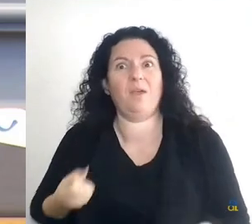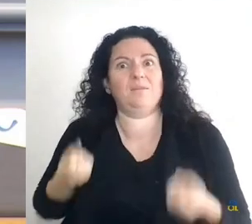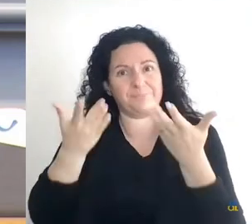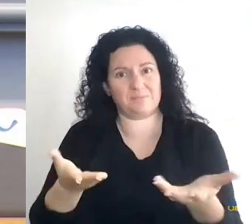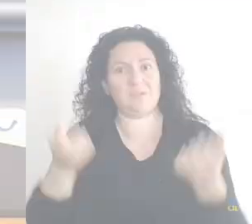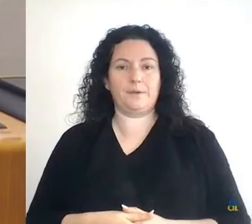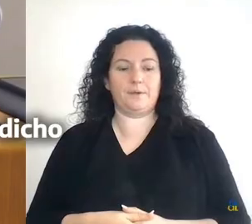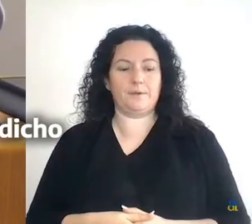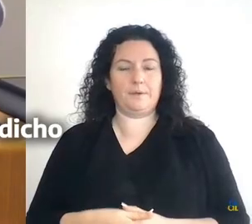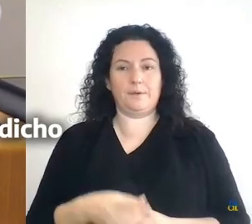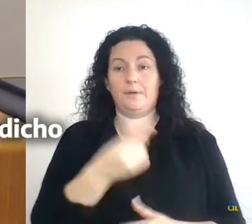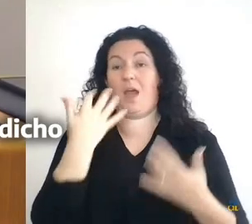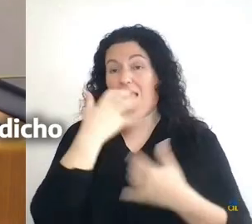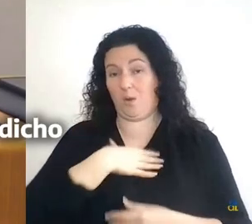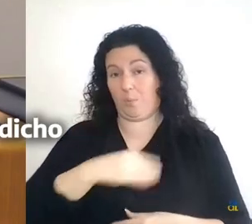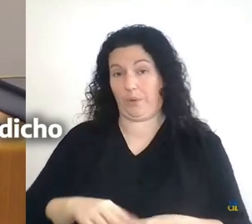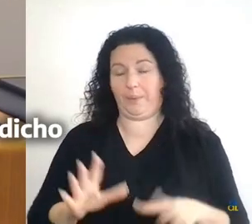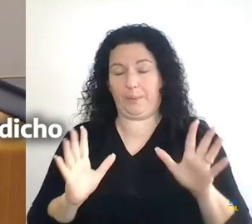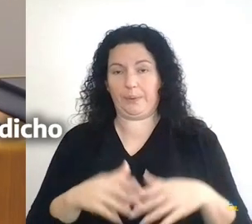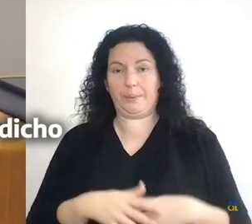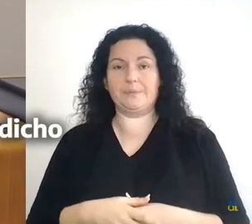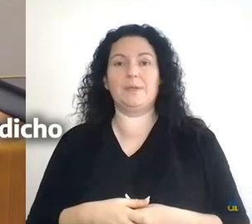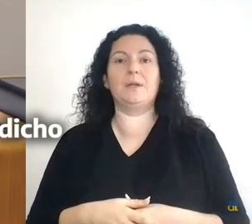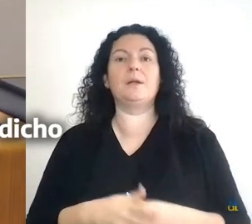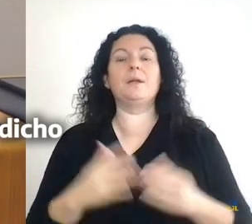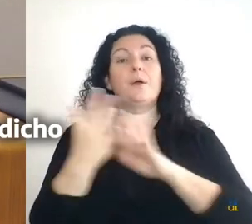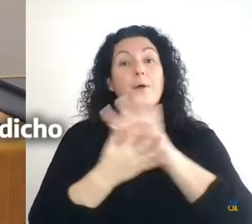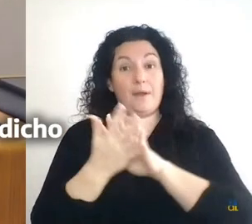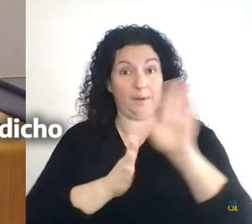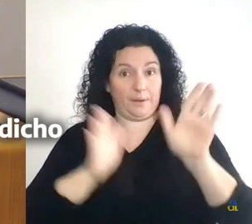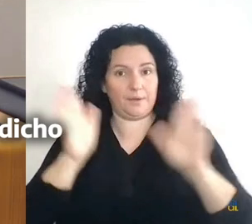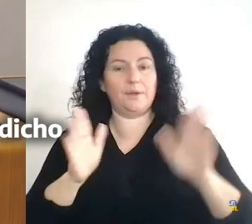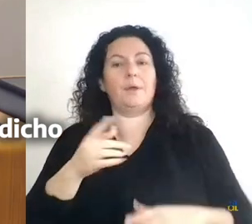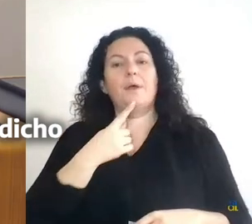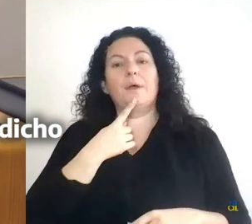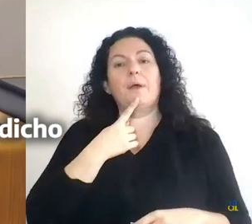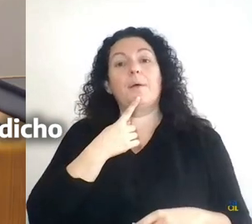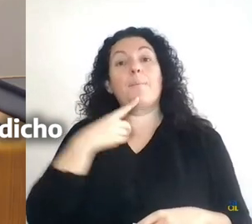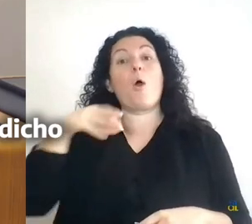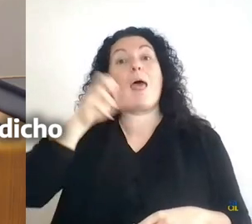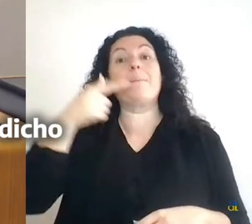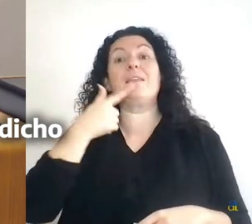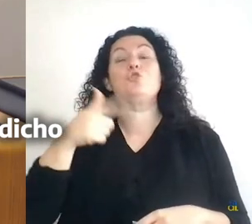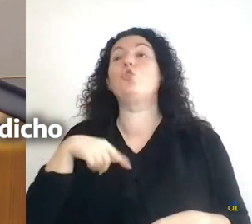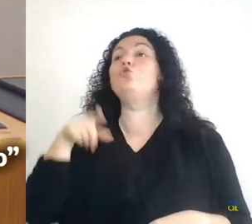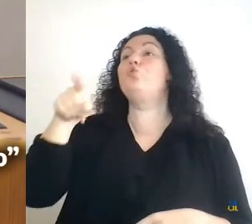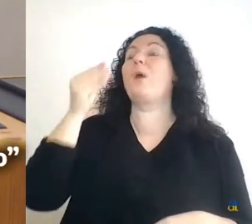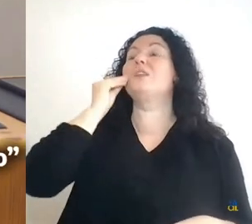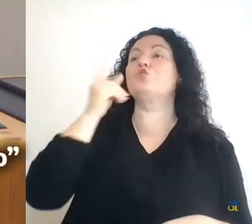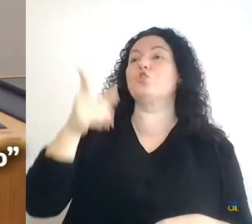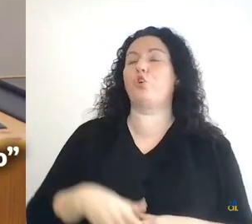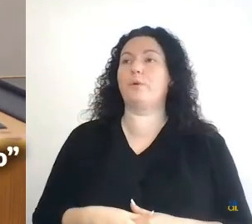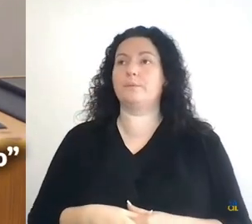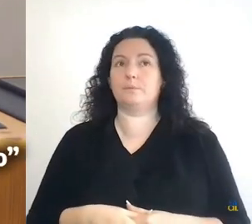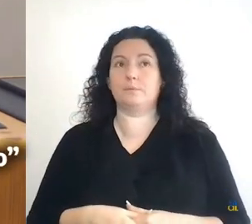alusiones, por favor. No. Mira, mientras yo intervenía, el señor Morán me ha dicho, tú eres tonto. Tú eres tonto. Se ha sentido